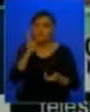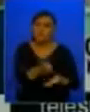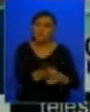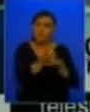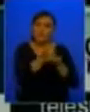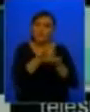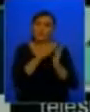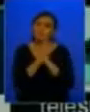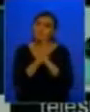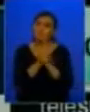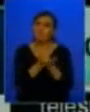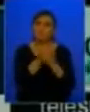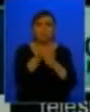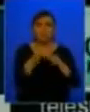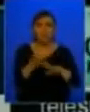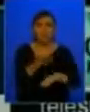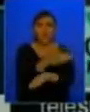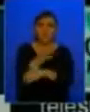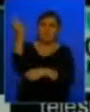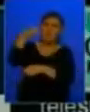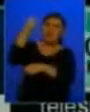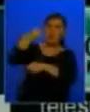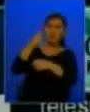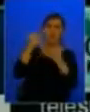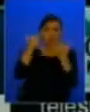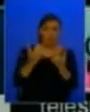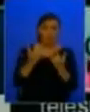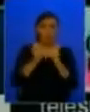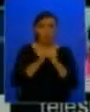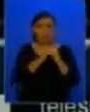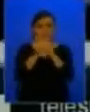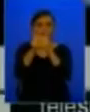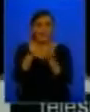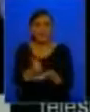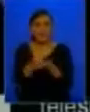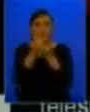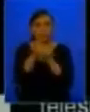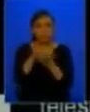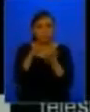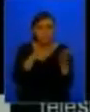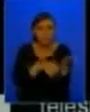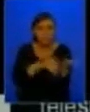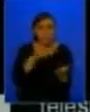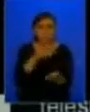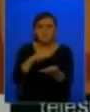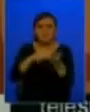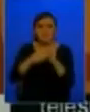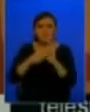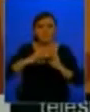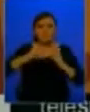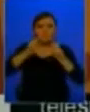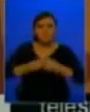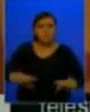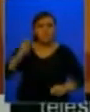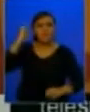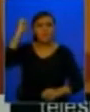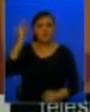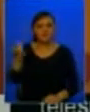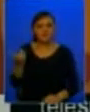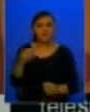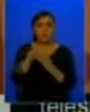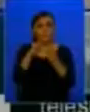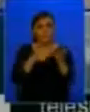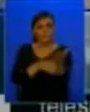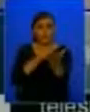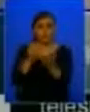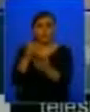apoyo, pese a que reprimen a los trabajadores que no concuerdan con este proyecto que roba nuestros derechos en el Congreso. Este fue un proyecto enviado